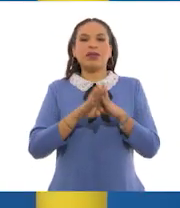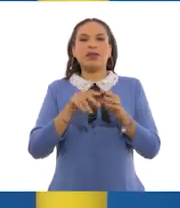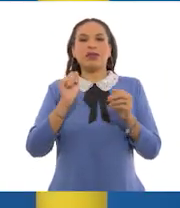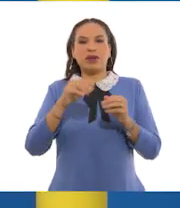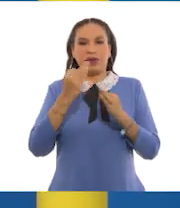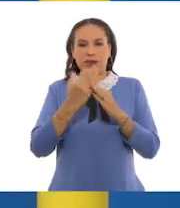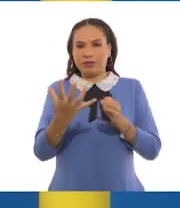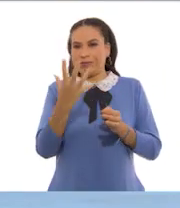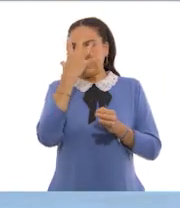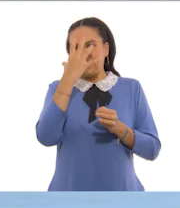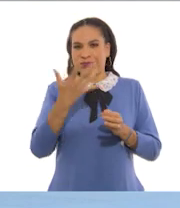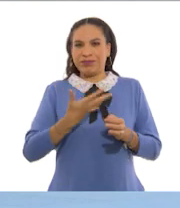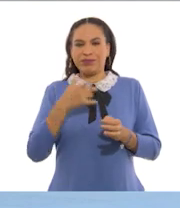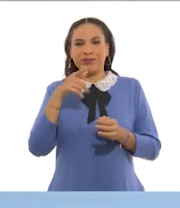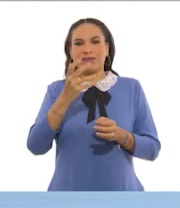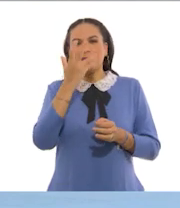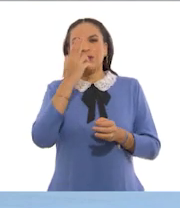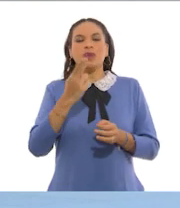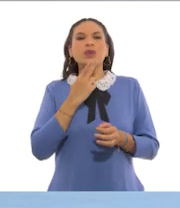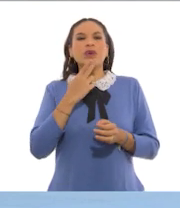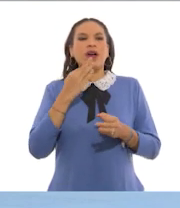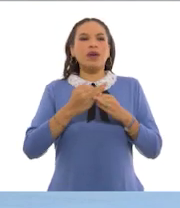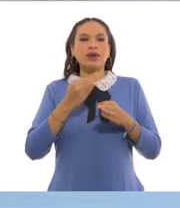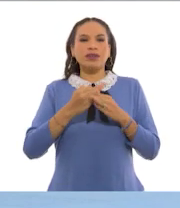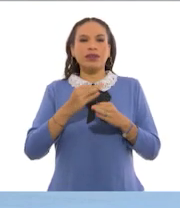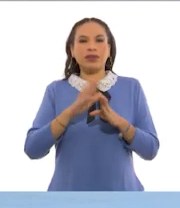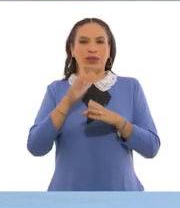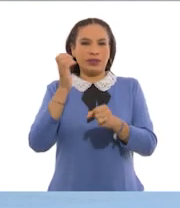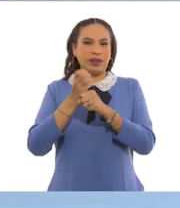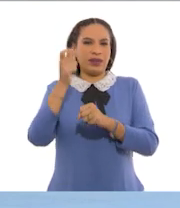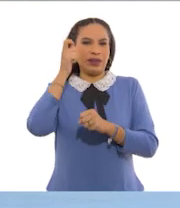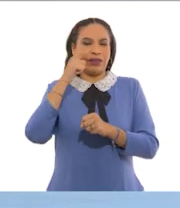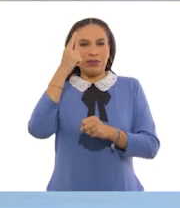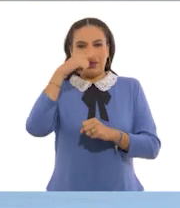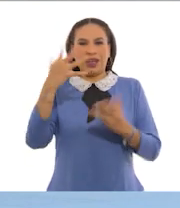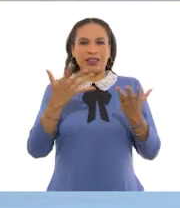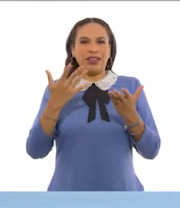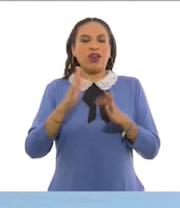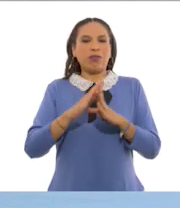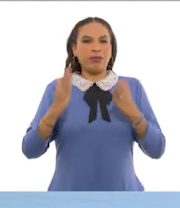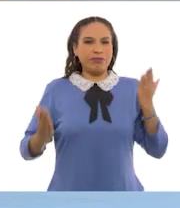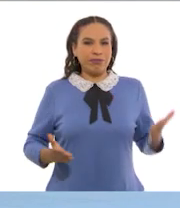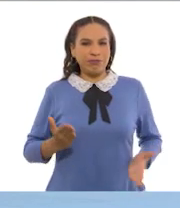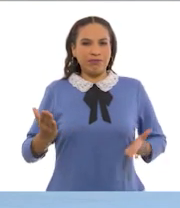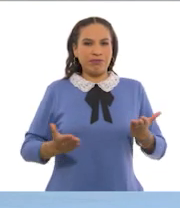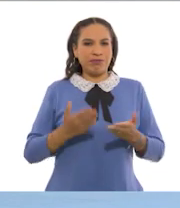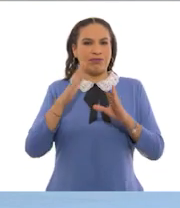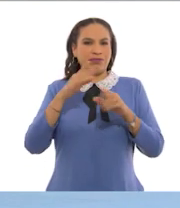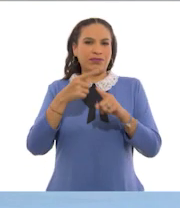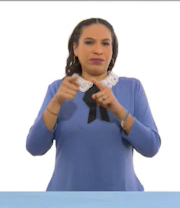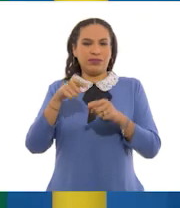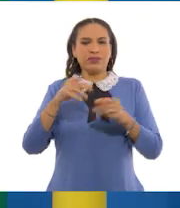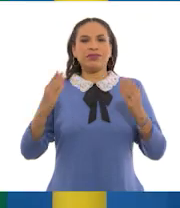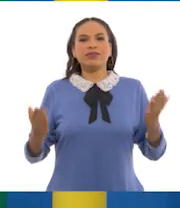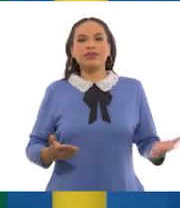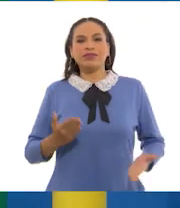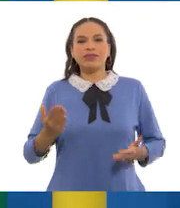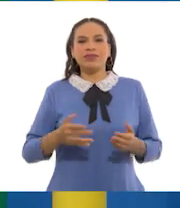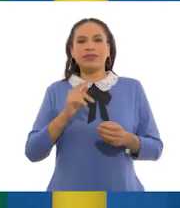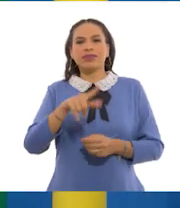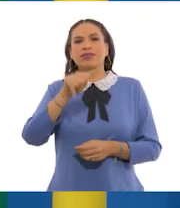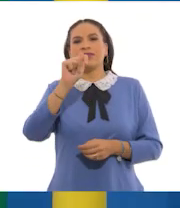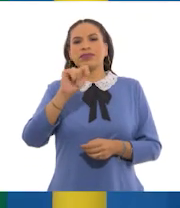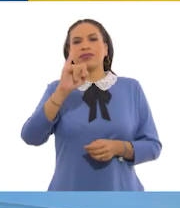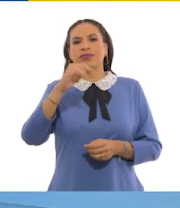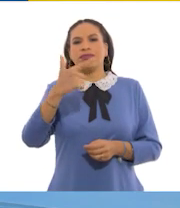que tenemos aquí, que es utilizada en la actualidad en el estado de Guerrero para realizar danzas. Y si no me equivoco, creo que es la danza de la tigrada, ¿no,